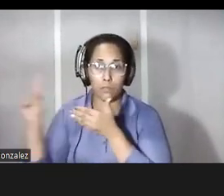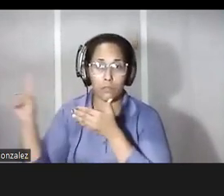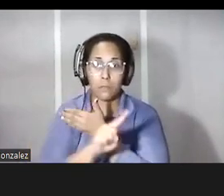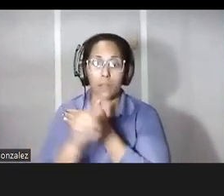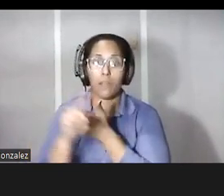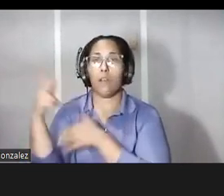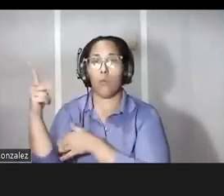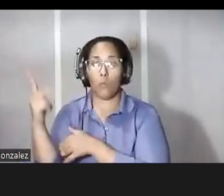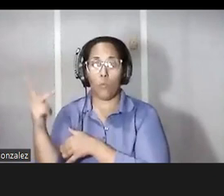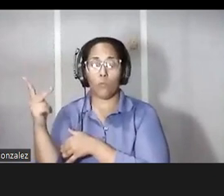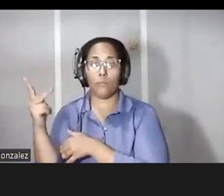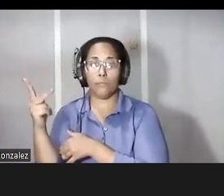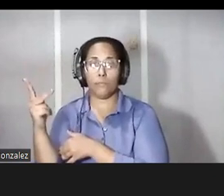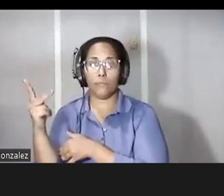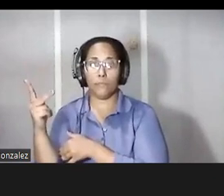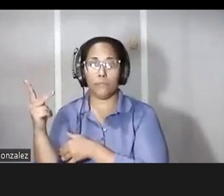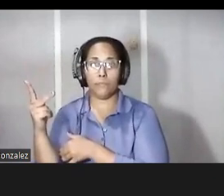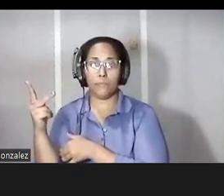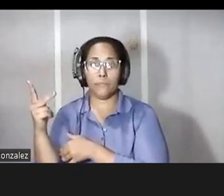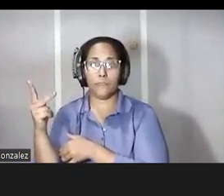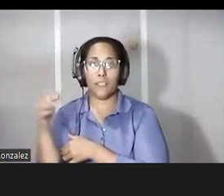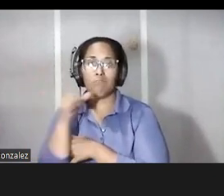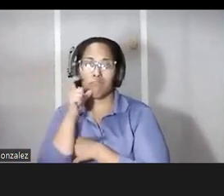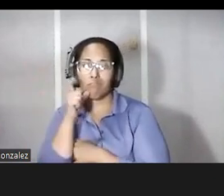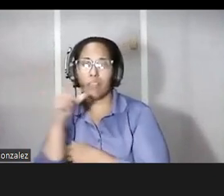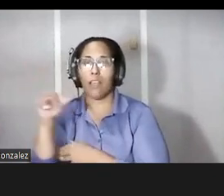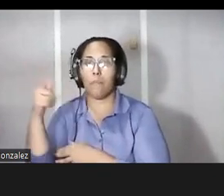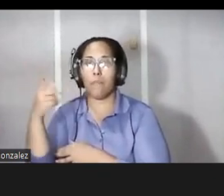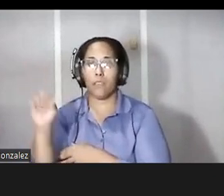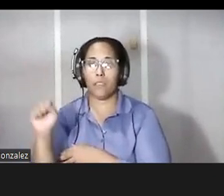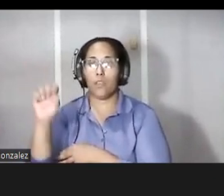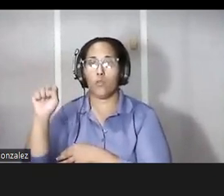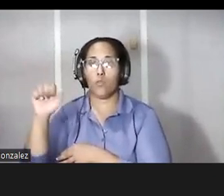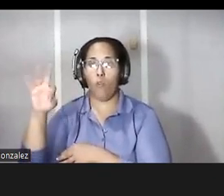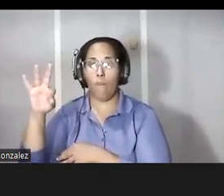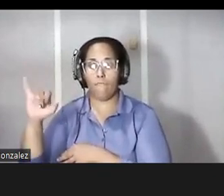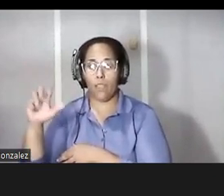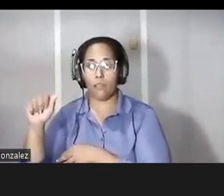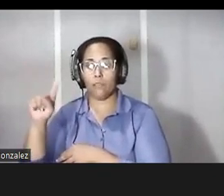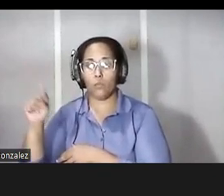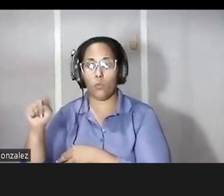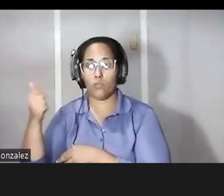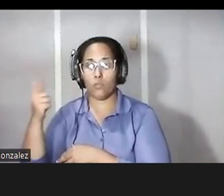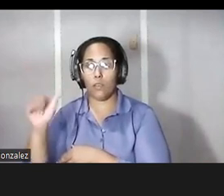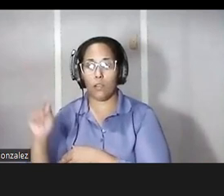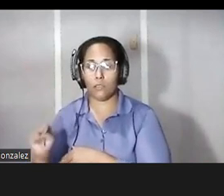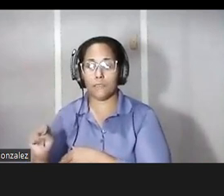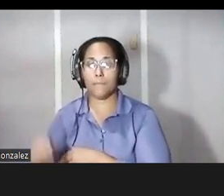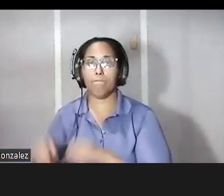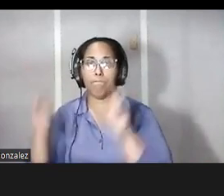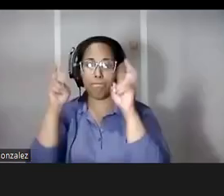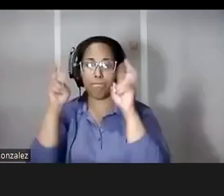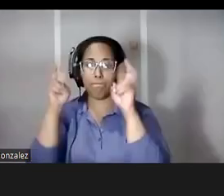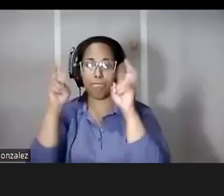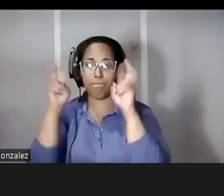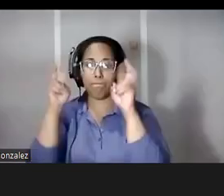jueves. La misma está a cargo de la doctora Sofía González y se titula El Asilo